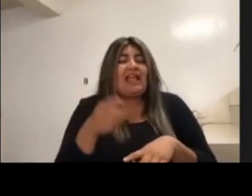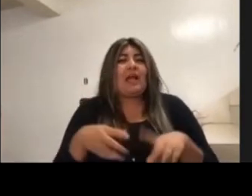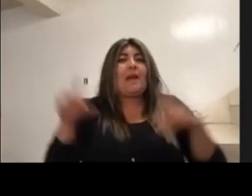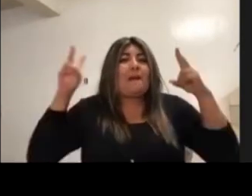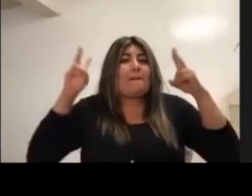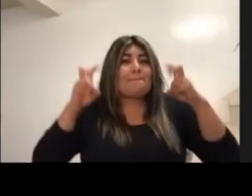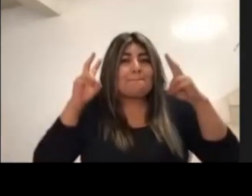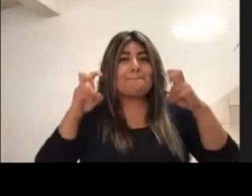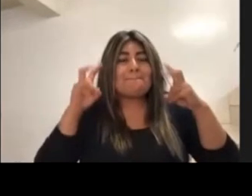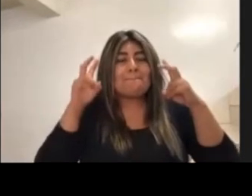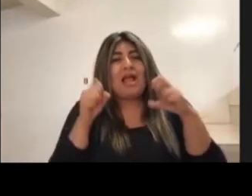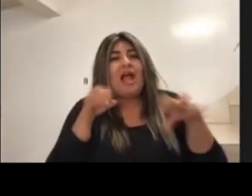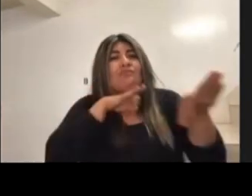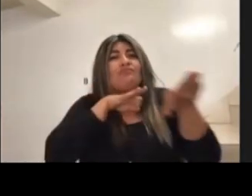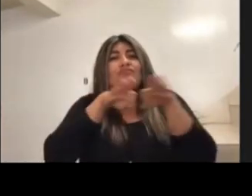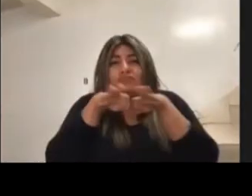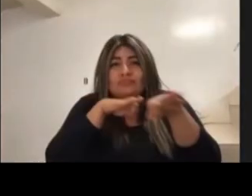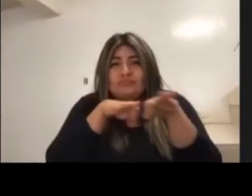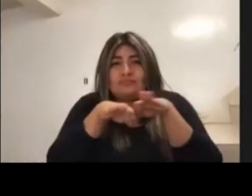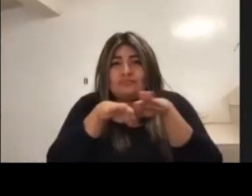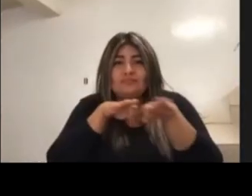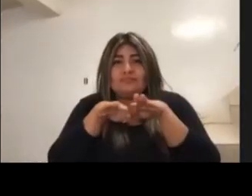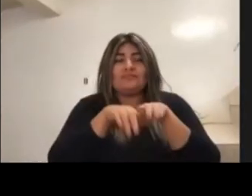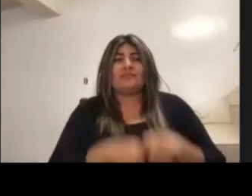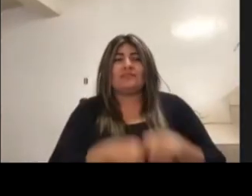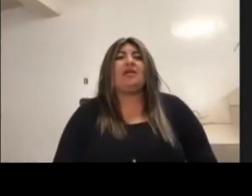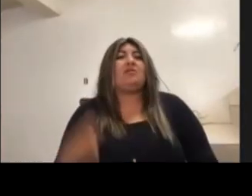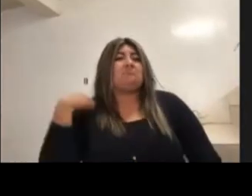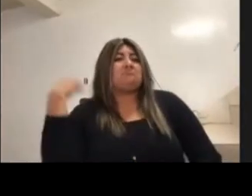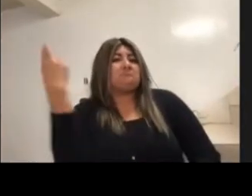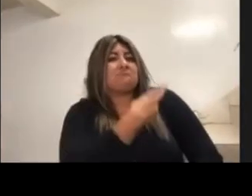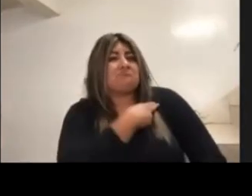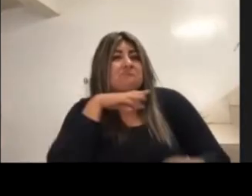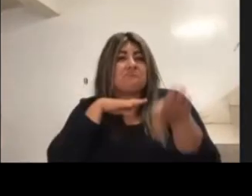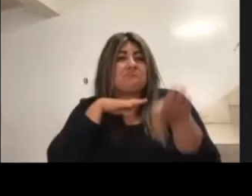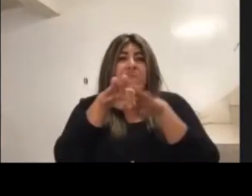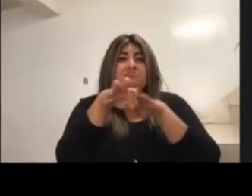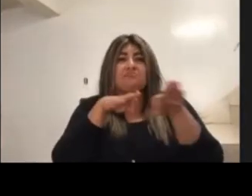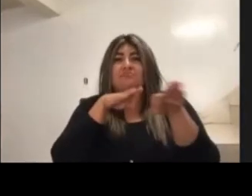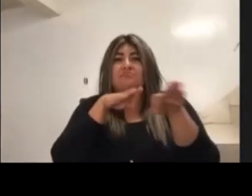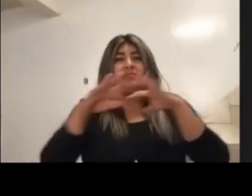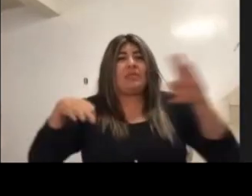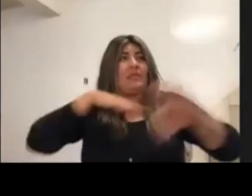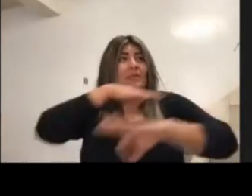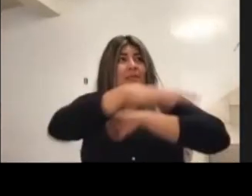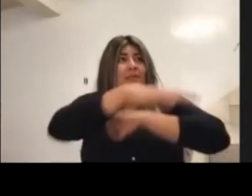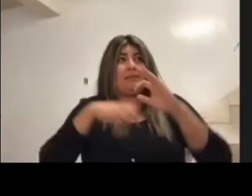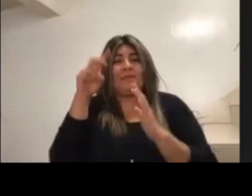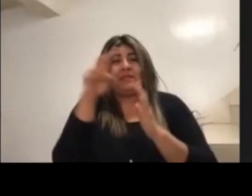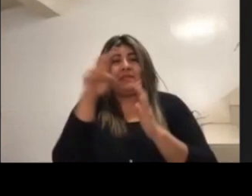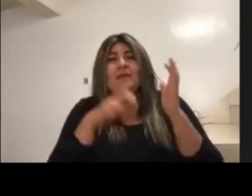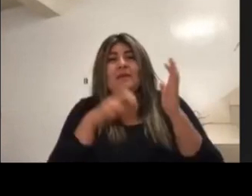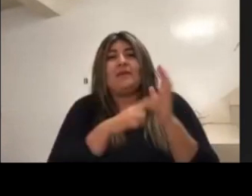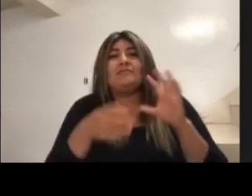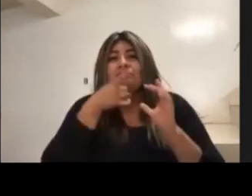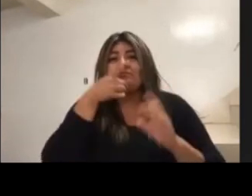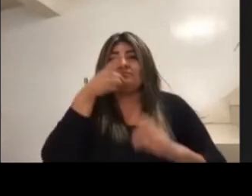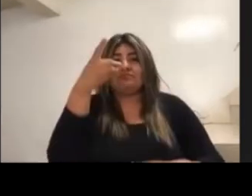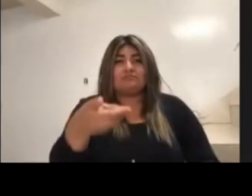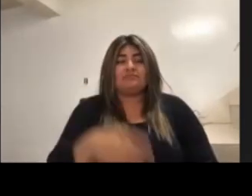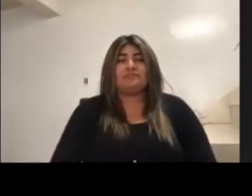práctica. Es decir, nosotros trabajamos en todas las organizaciones que mencionaste, tratando